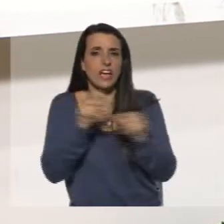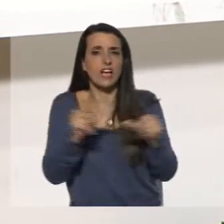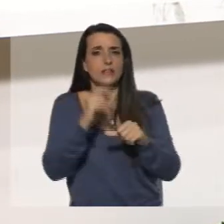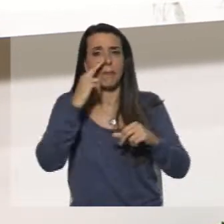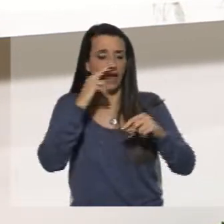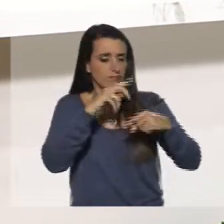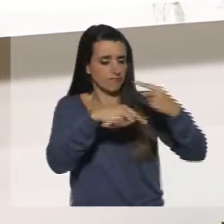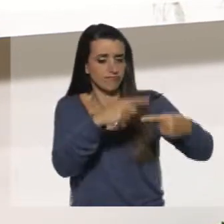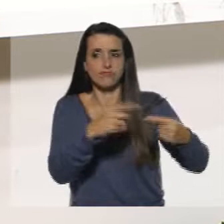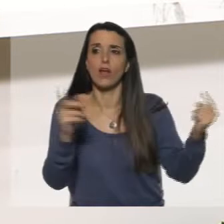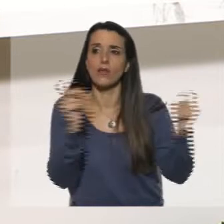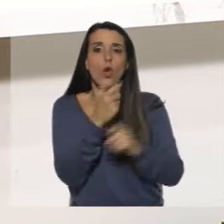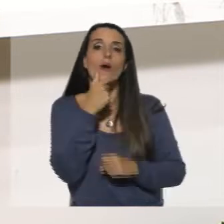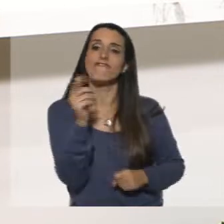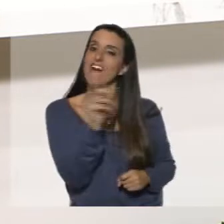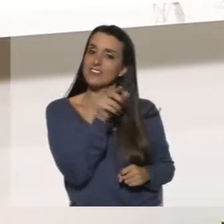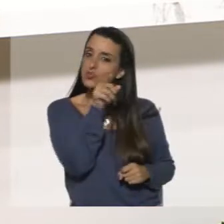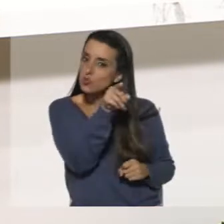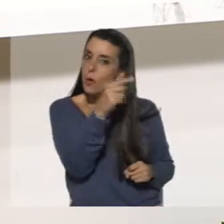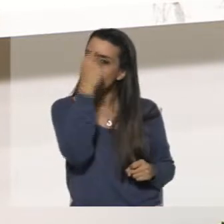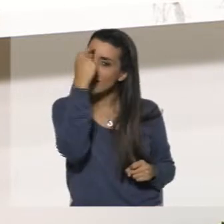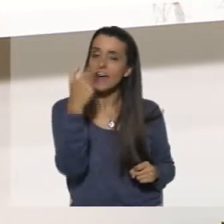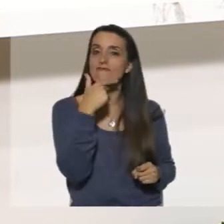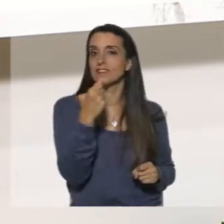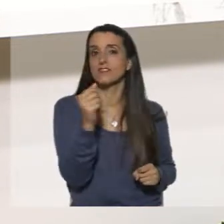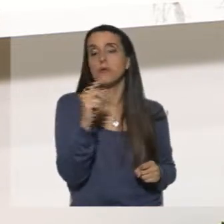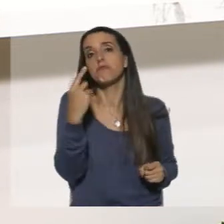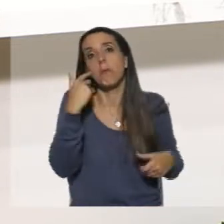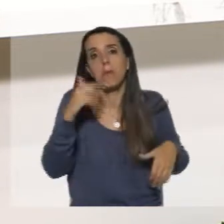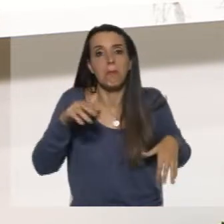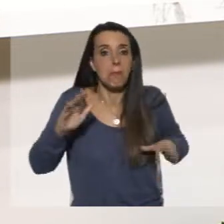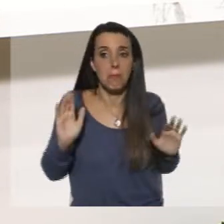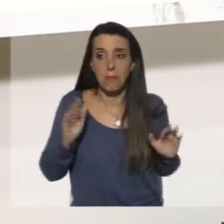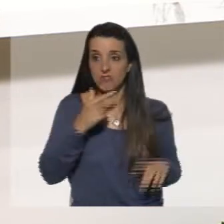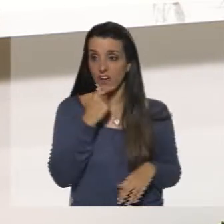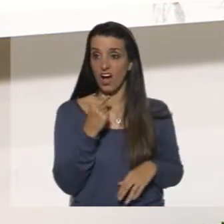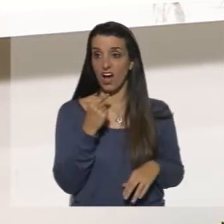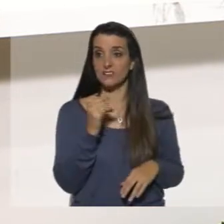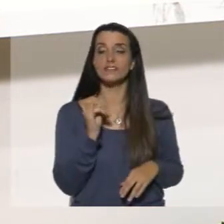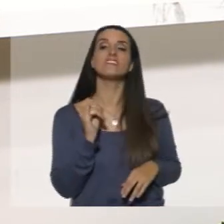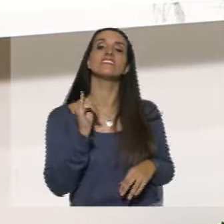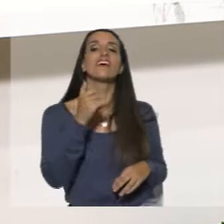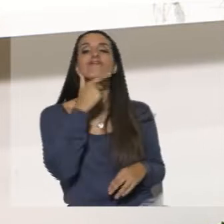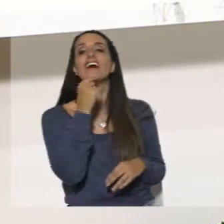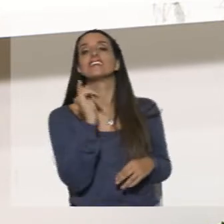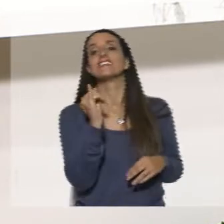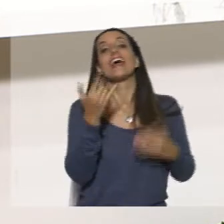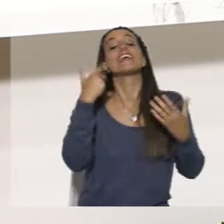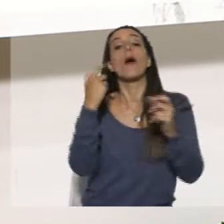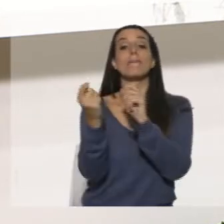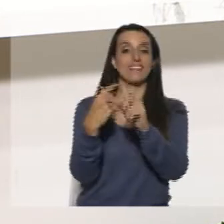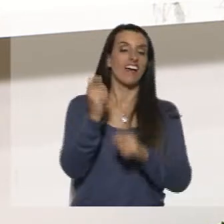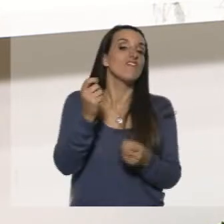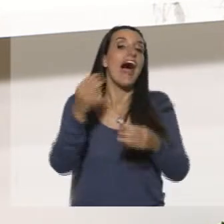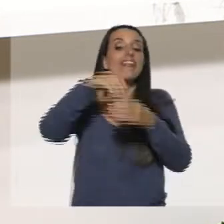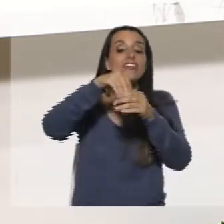el pan de carne. Claro, no es tan sencillo. Vos lo viviste. Yo lo que creía que era algo bastante sencillo. No, me imagino que quiero que me manden mensajes a ver qué le